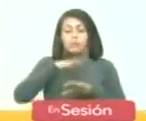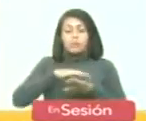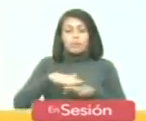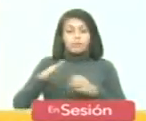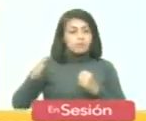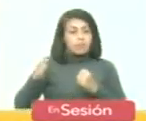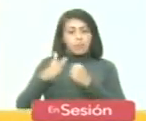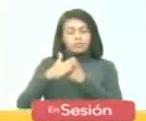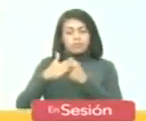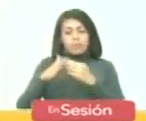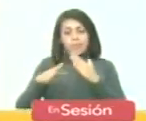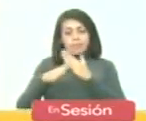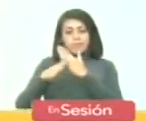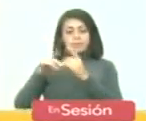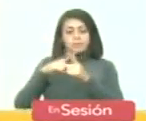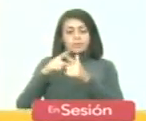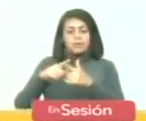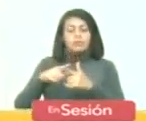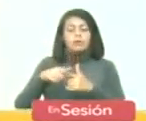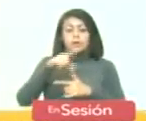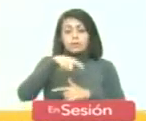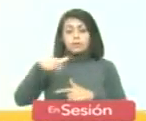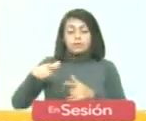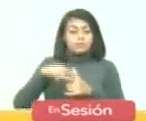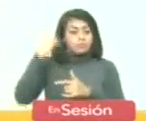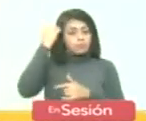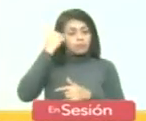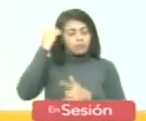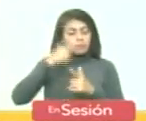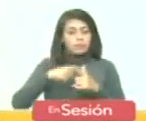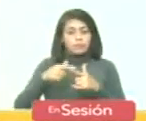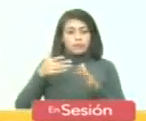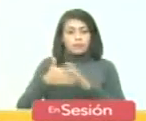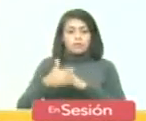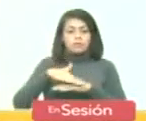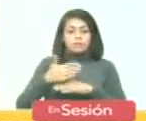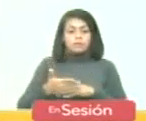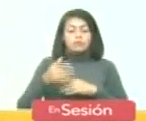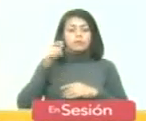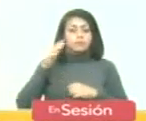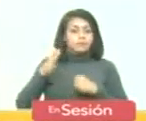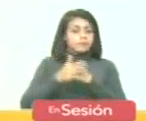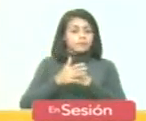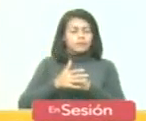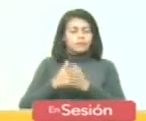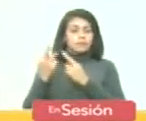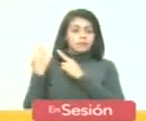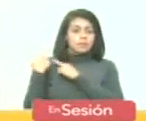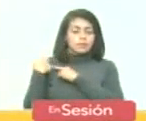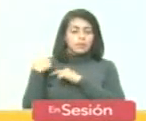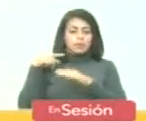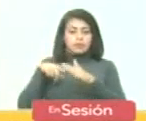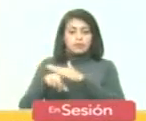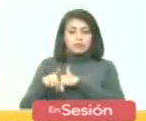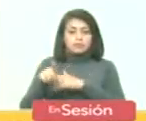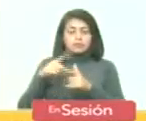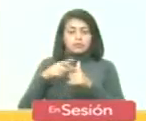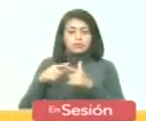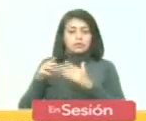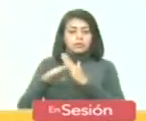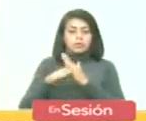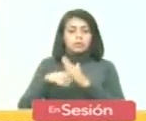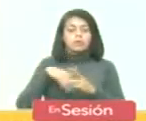atentado, como a sus secuaces, considerando que este atentado representa una clara intromisión contra